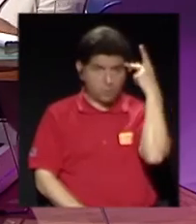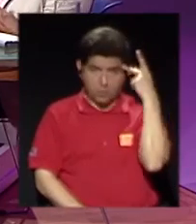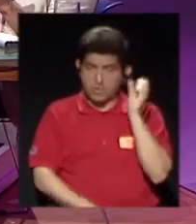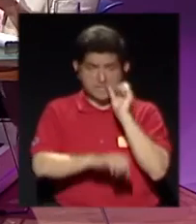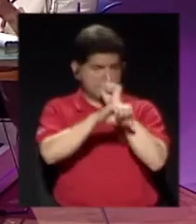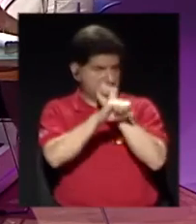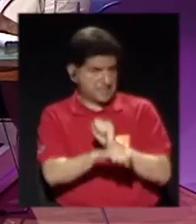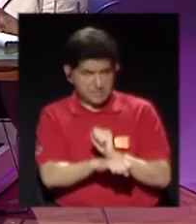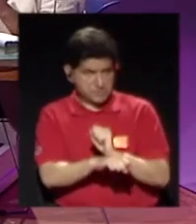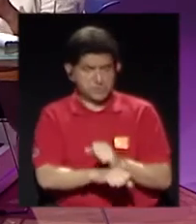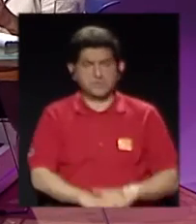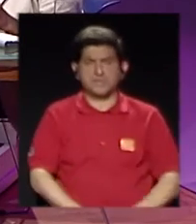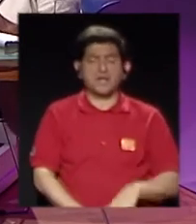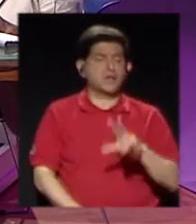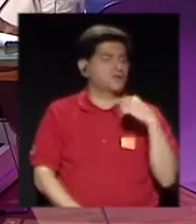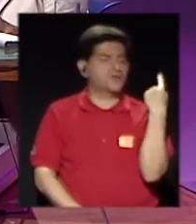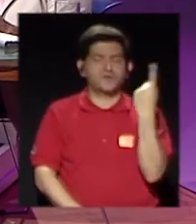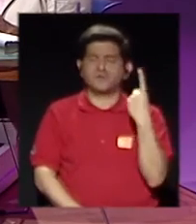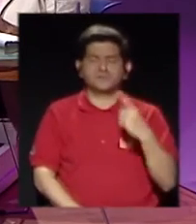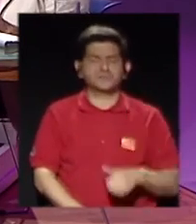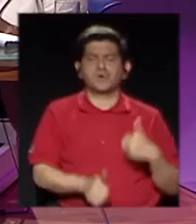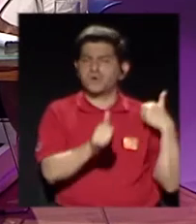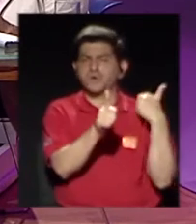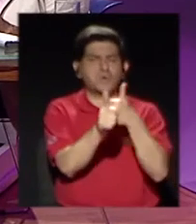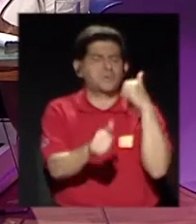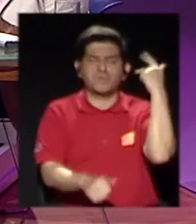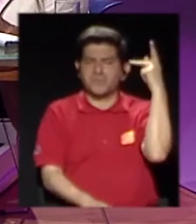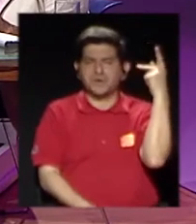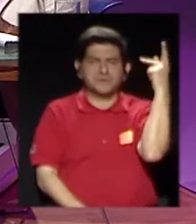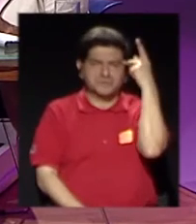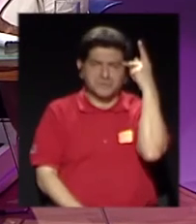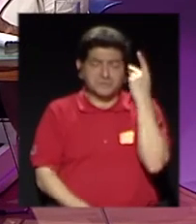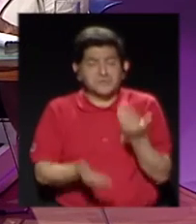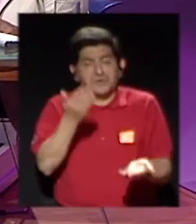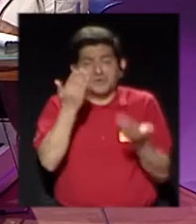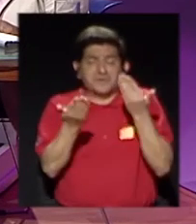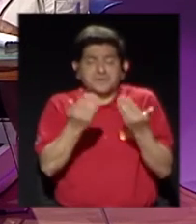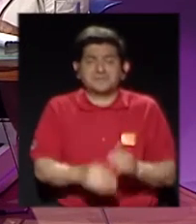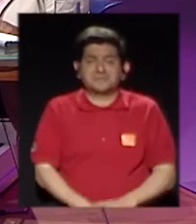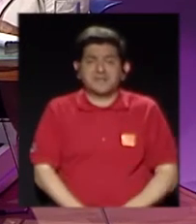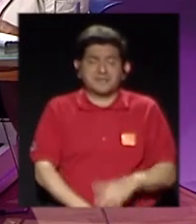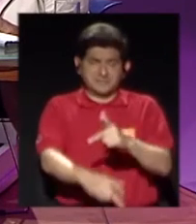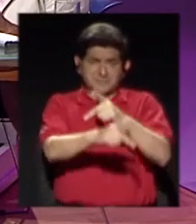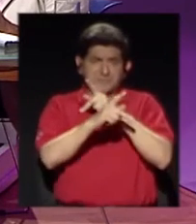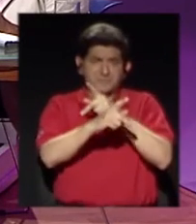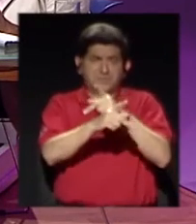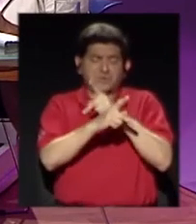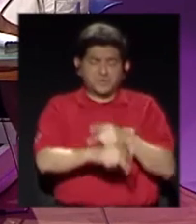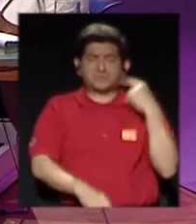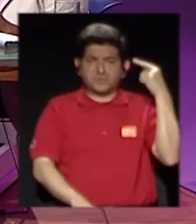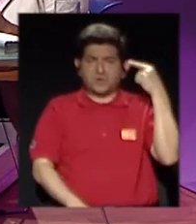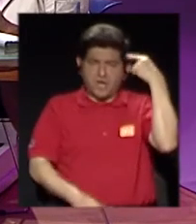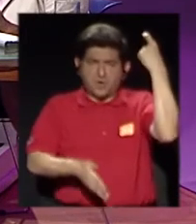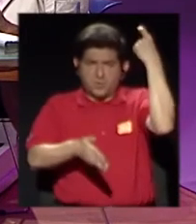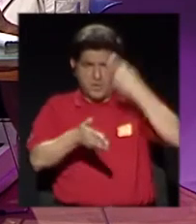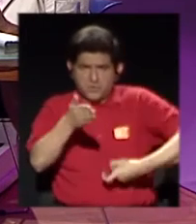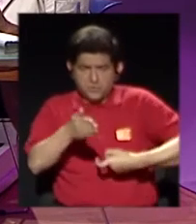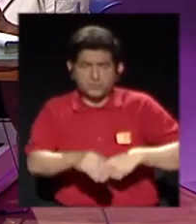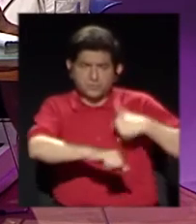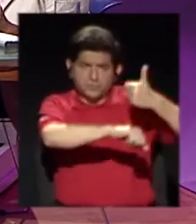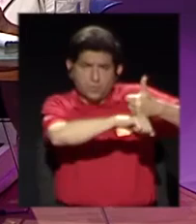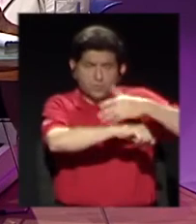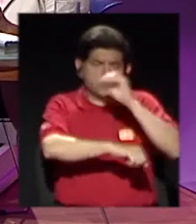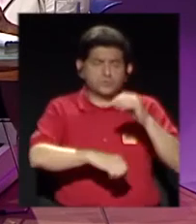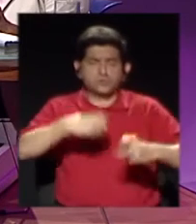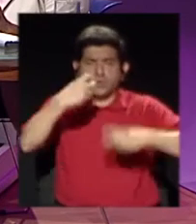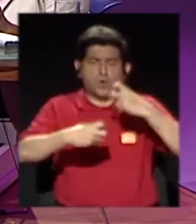tradicionalmente ya no es sólo por persecución política que era el refugio por persecución de dictaduras militares o por